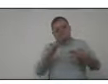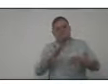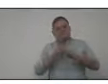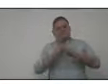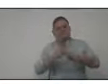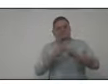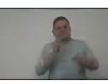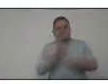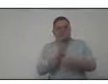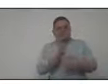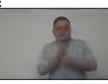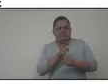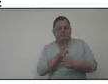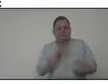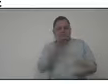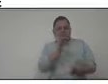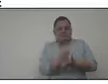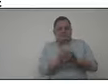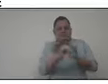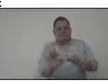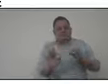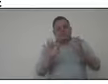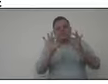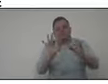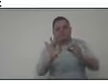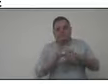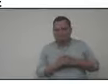Igualmente, el sistema obligatorio de la garantía de la calidad,